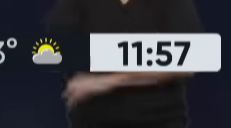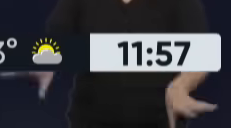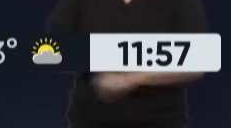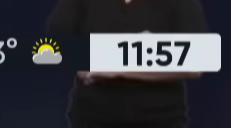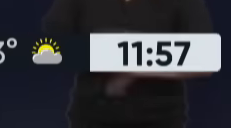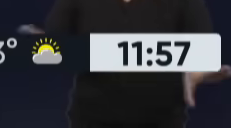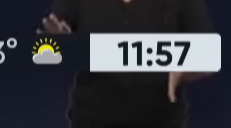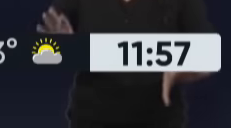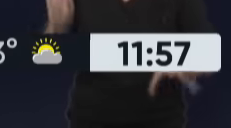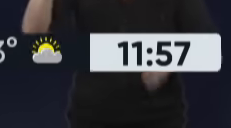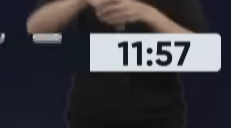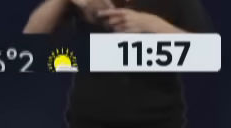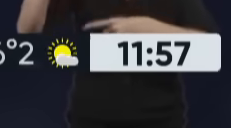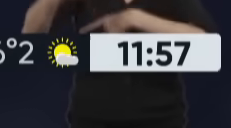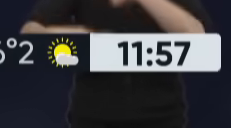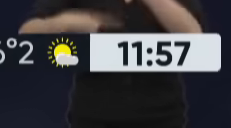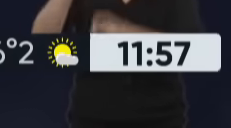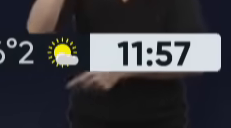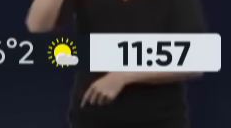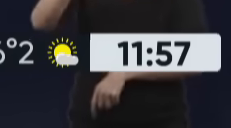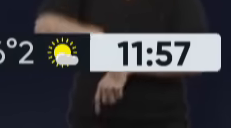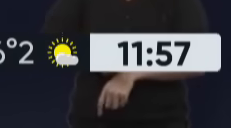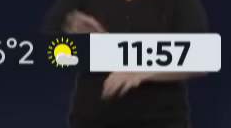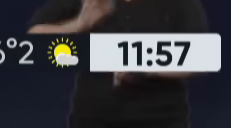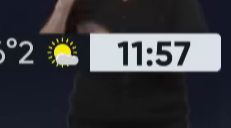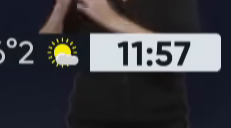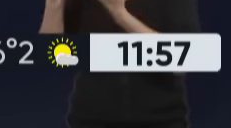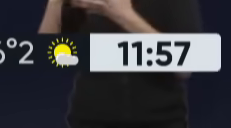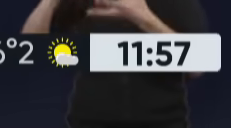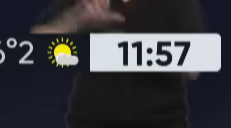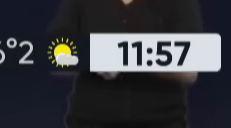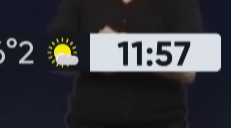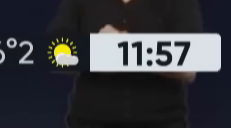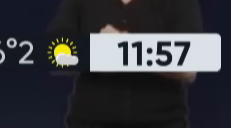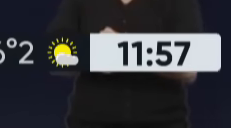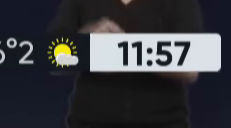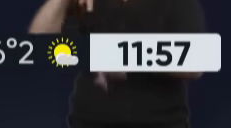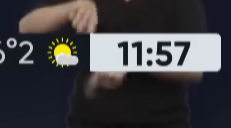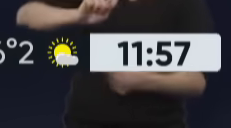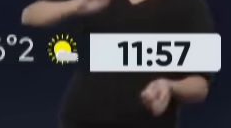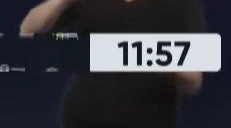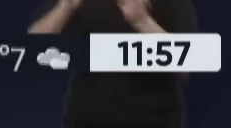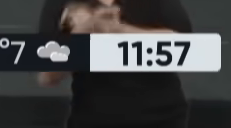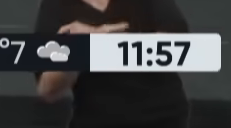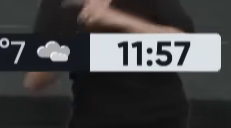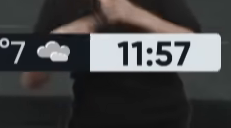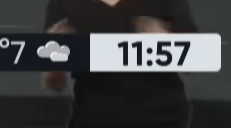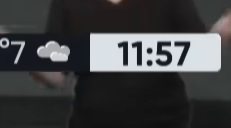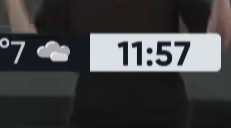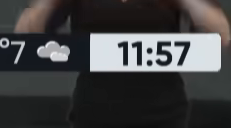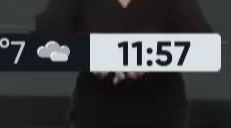claramente han hecho que los tiempos de recuperación no sean siempre los que uno pretende, siempre hablando del tema